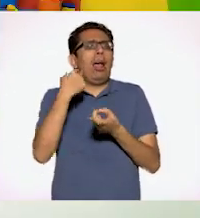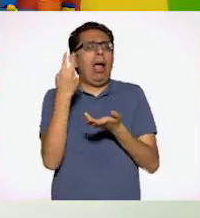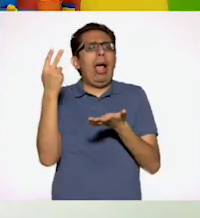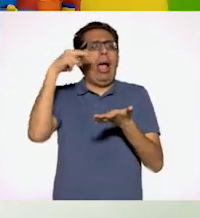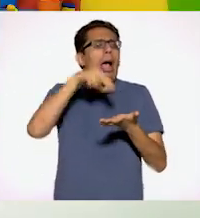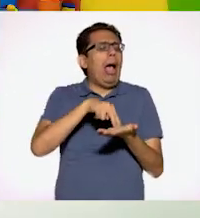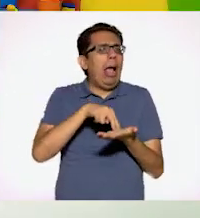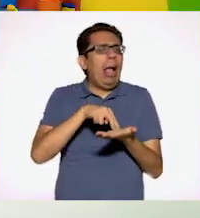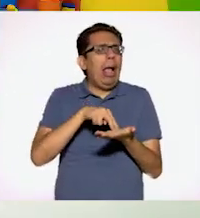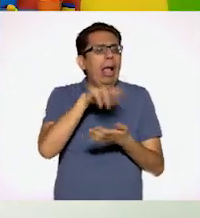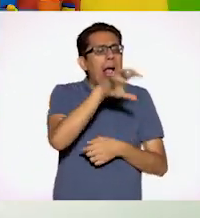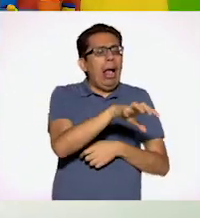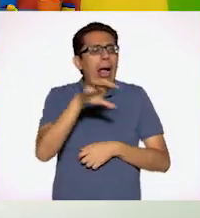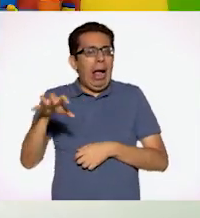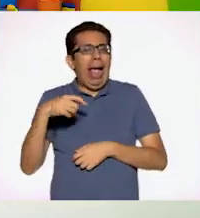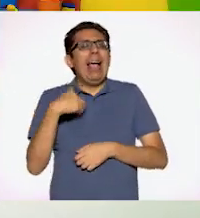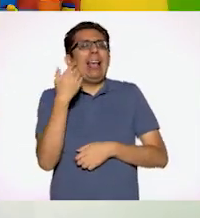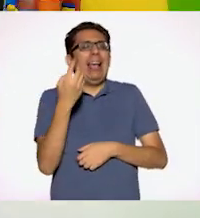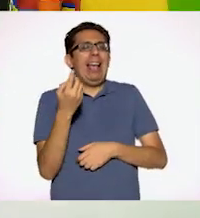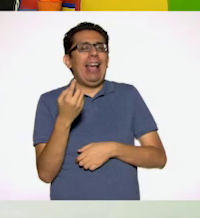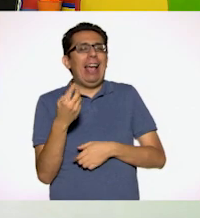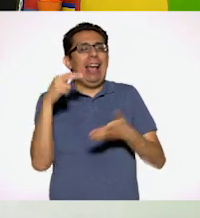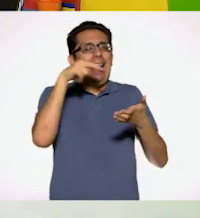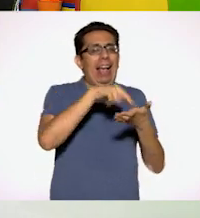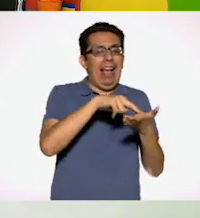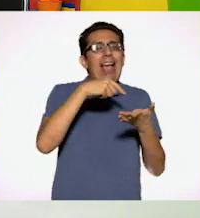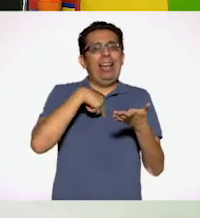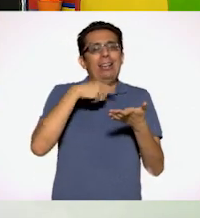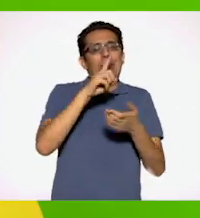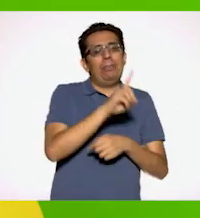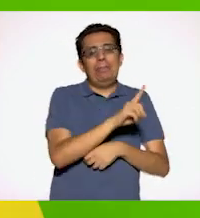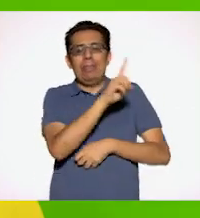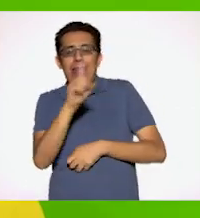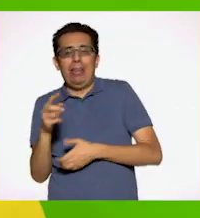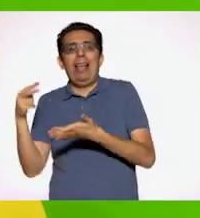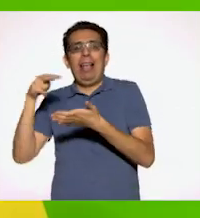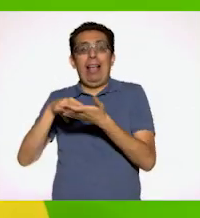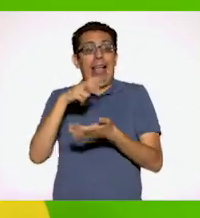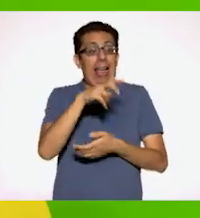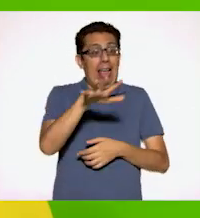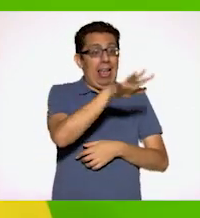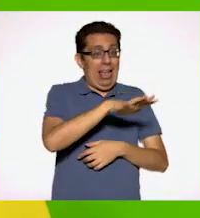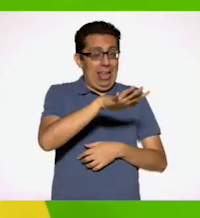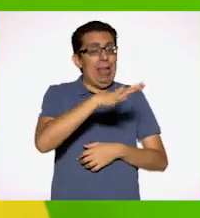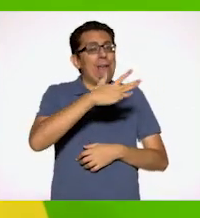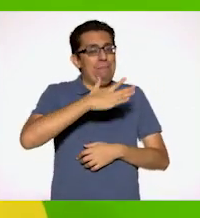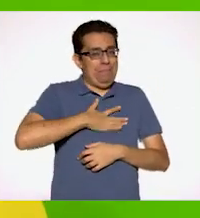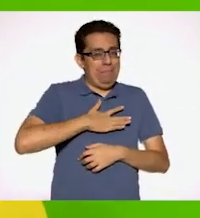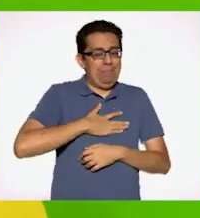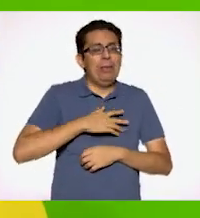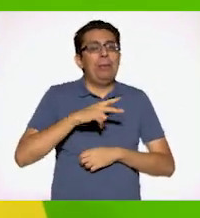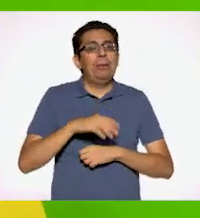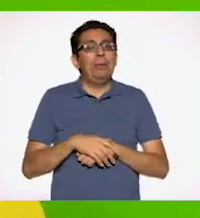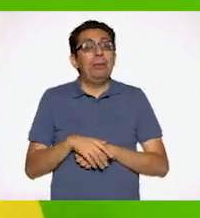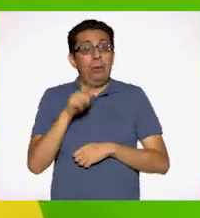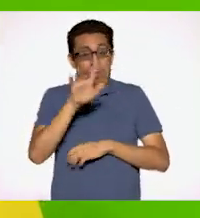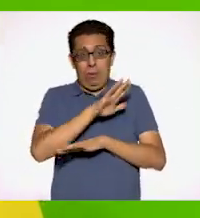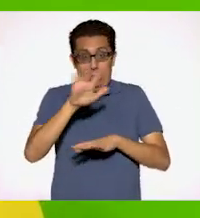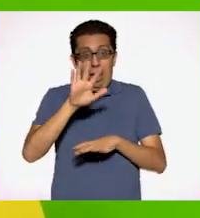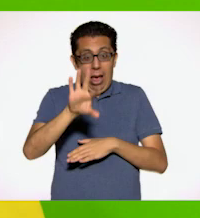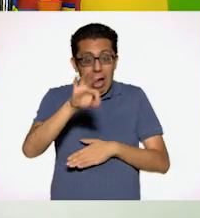¡Ese! Yo voy a trabajar de este lado. Este es mi espacio. ¡Perfecto! ¿En casa ya escogiste tu